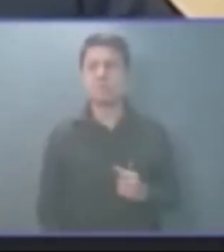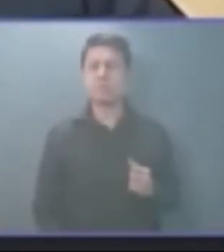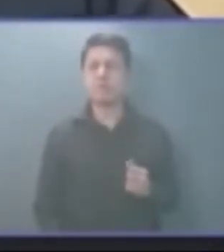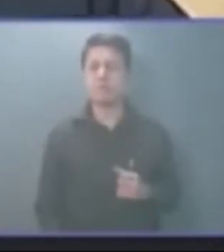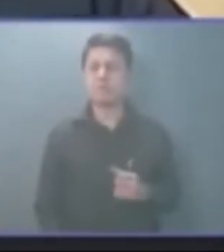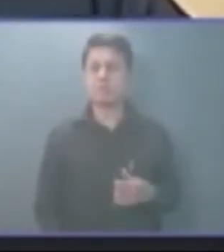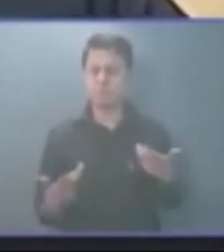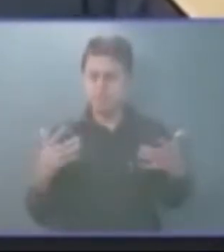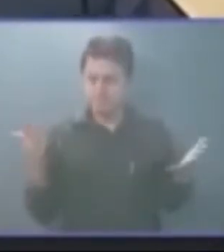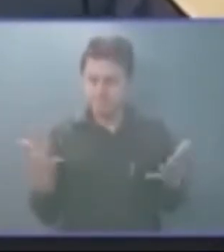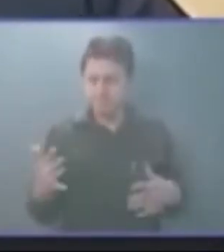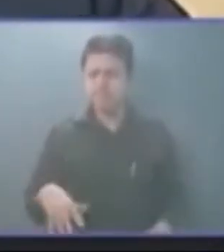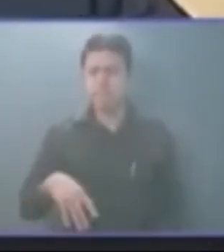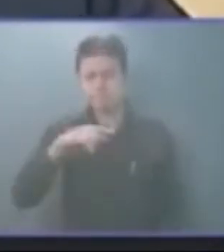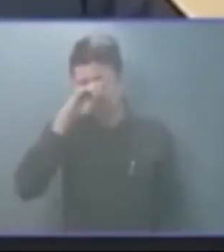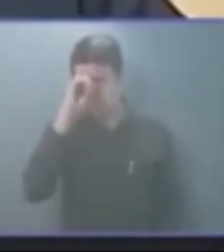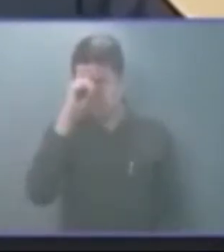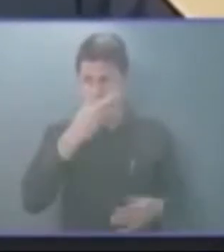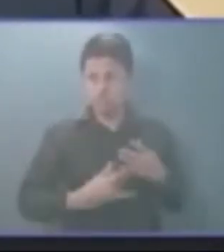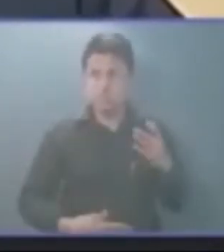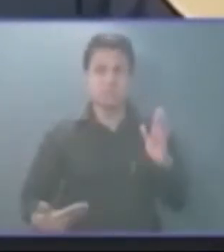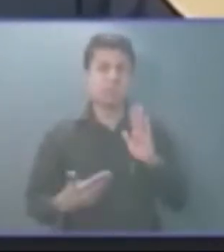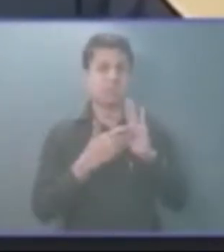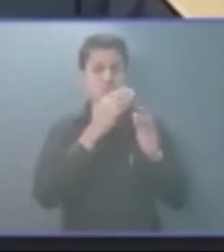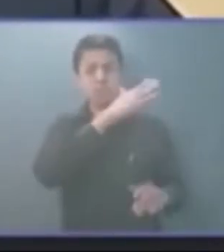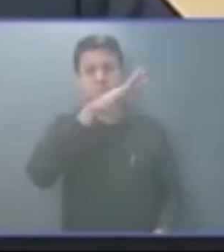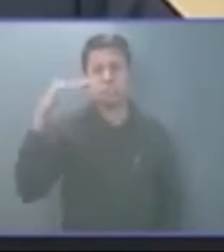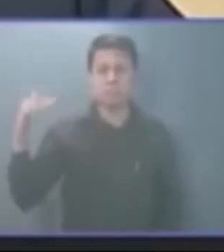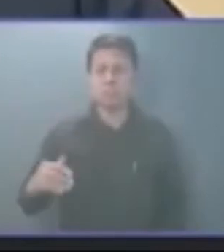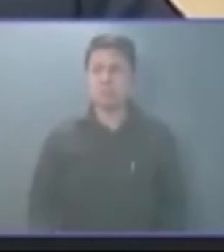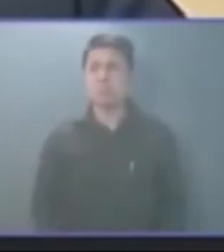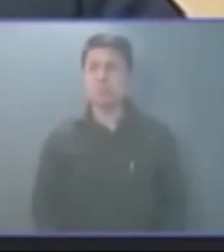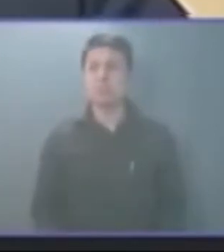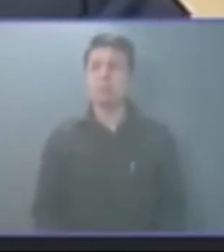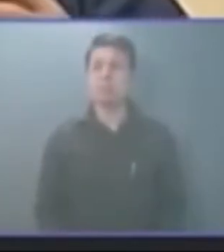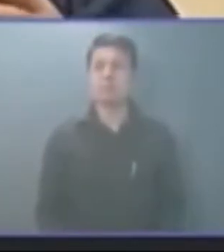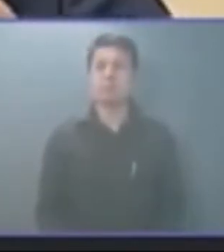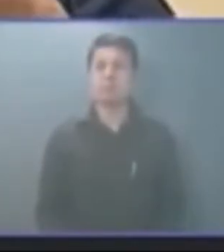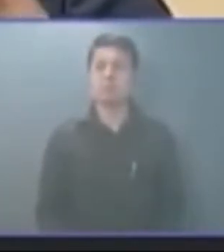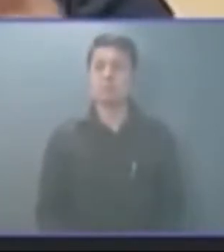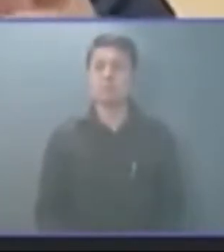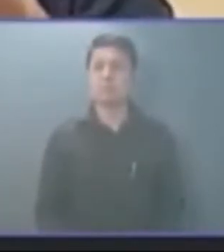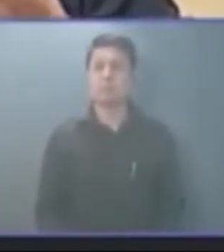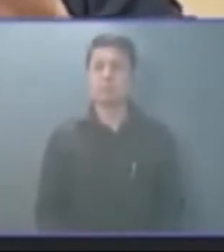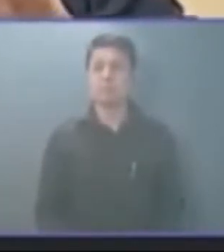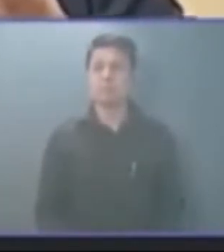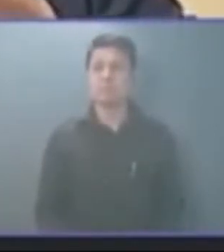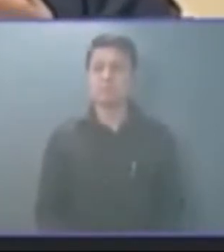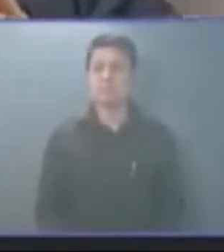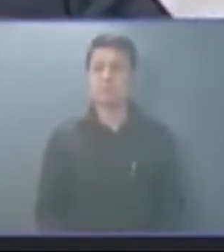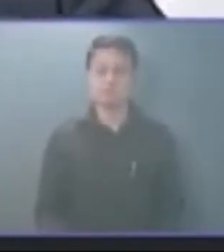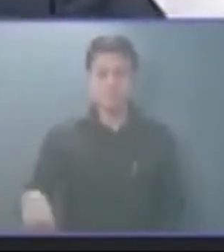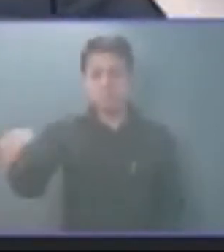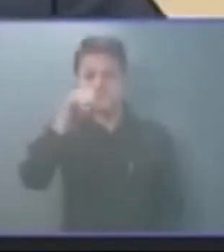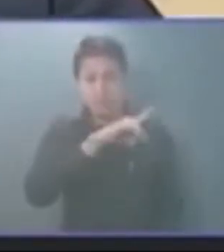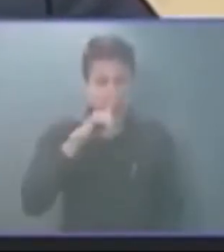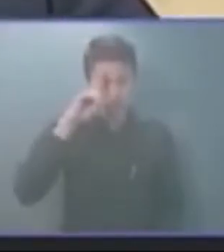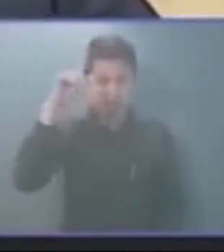Se han hecho muchas cosas en contra del país. Y afuera de su burbuja en la que